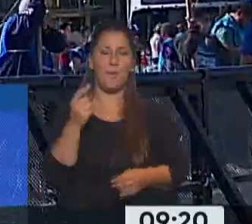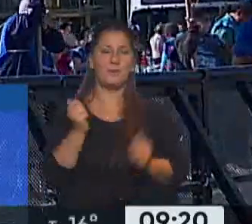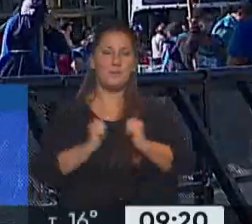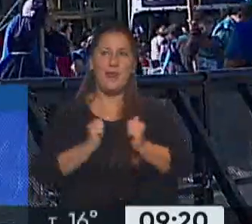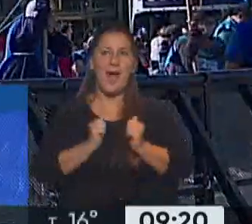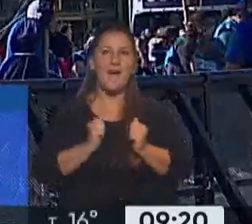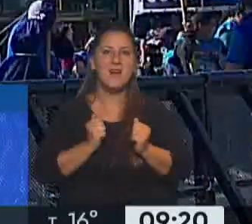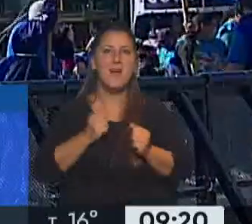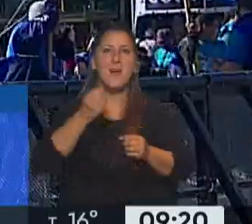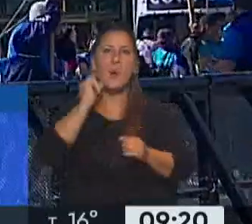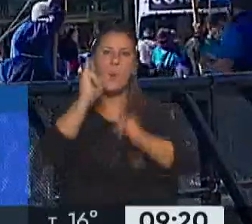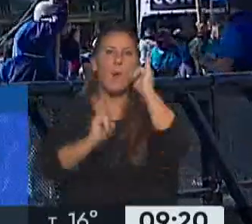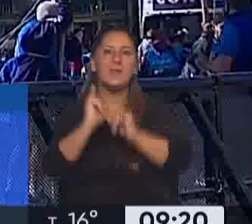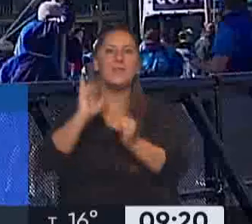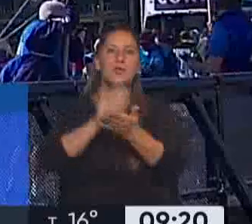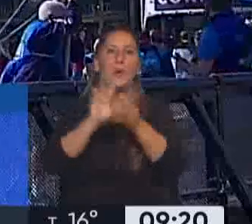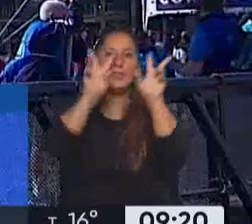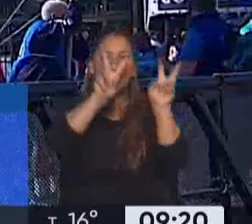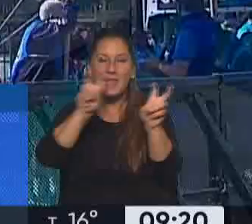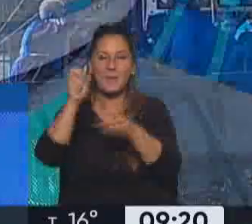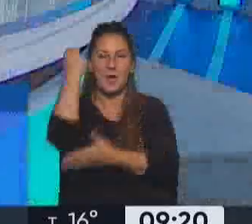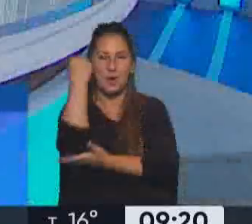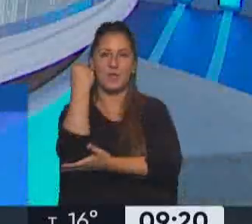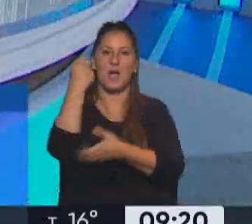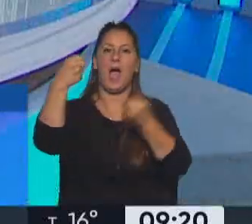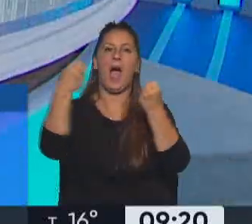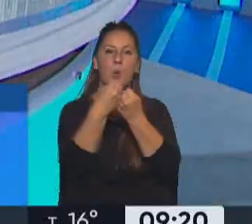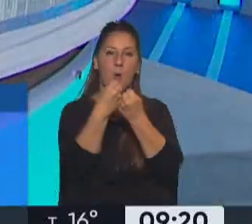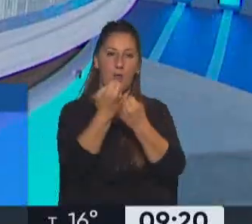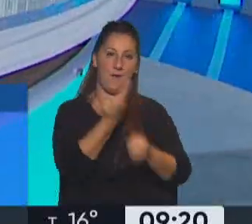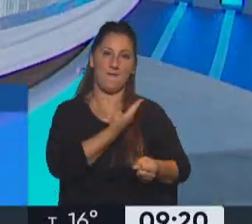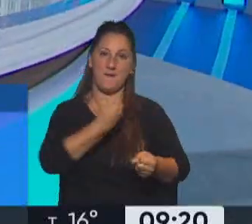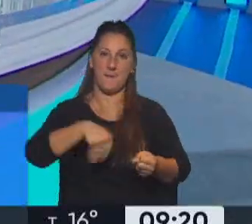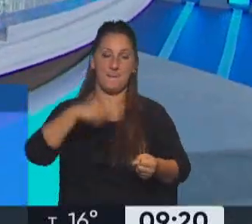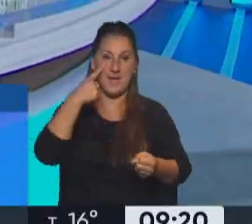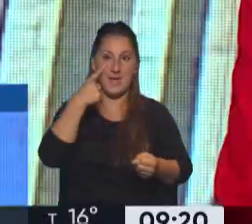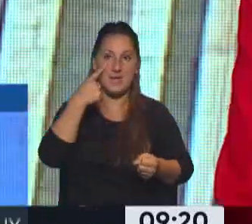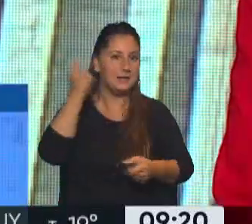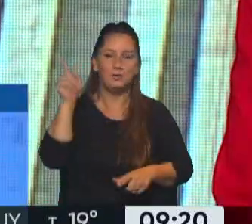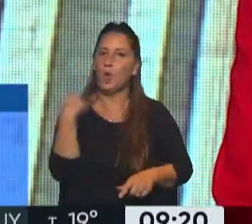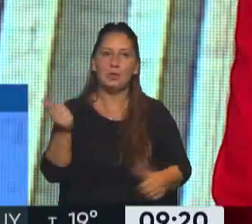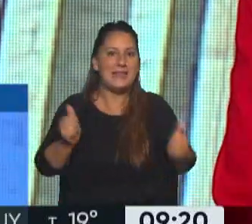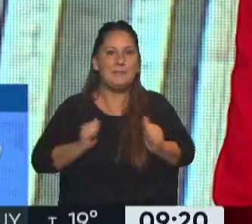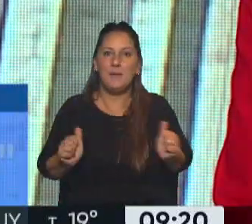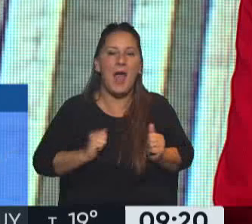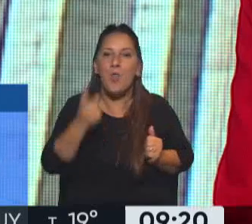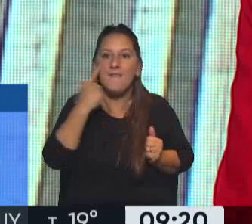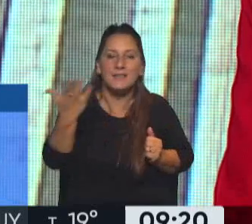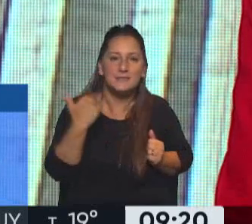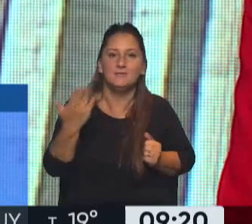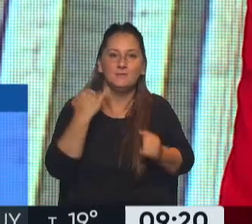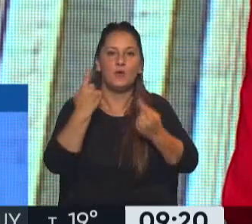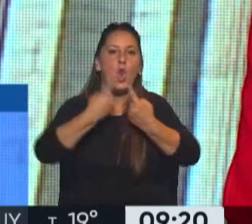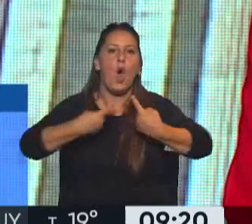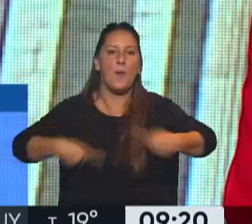cuando empiece a enunciar los temas económicos. El acuerdo con el fondo me parece que se lleva todas las miradas, y también